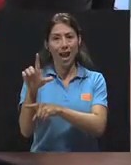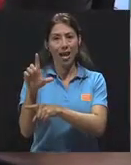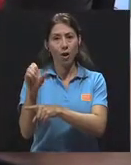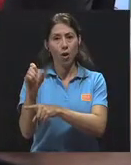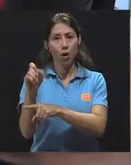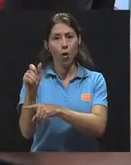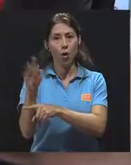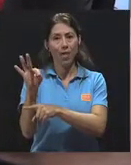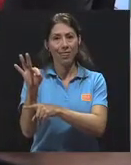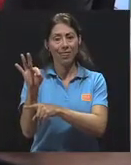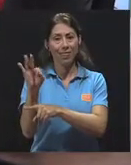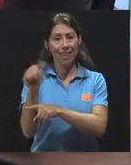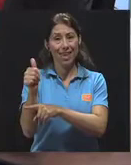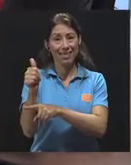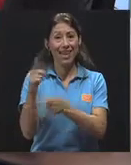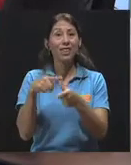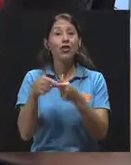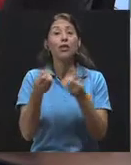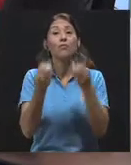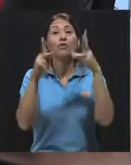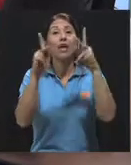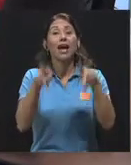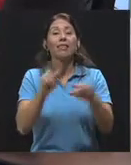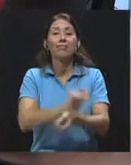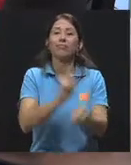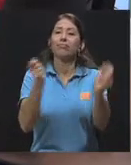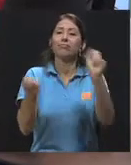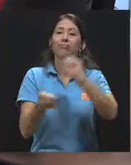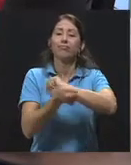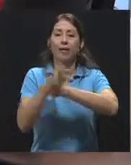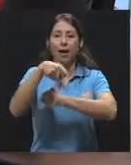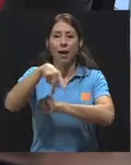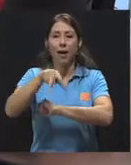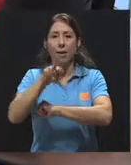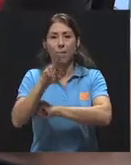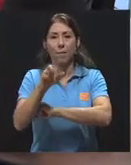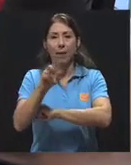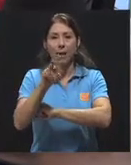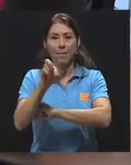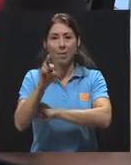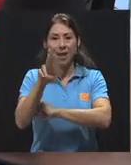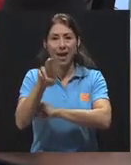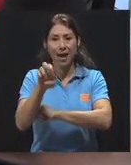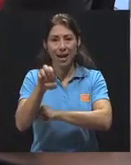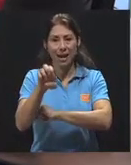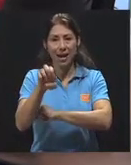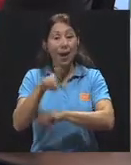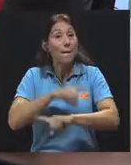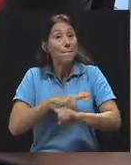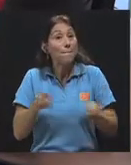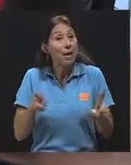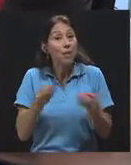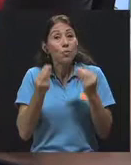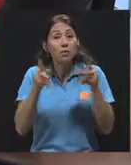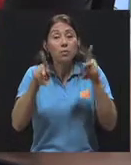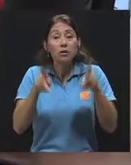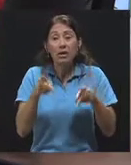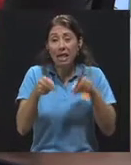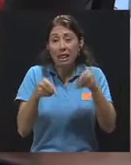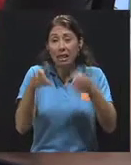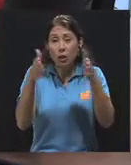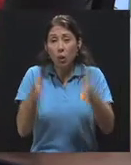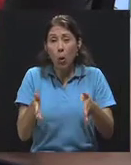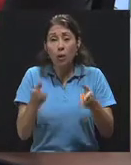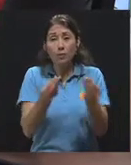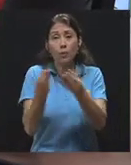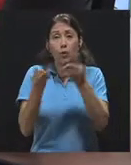Entonces, mucha gente migró a Premiere. Pero lo que sucede es que editores y postproductores que han usado durante más